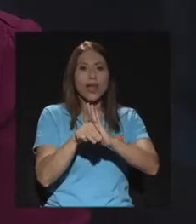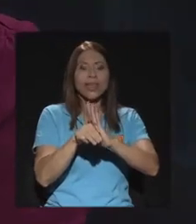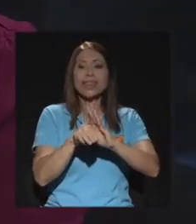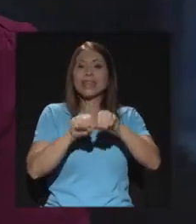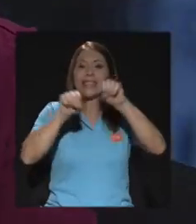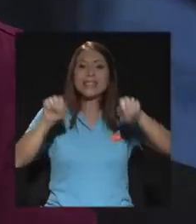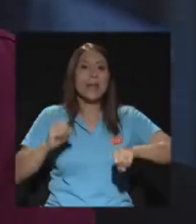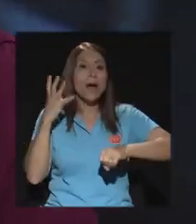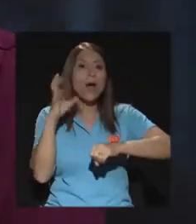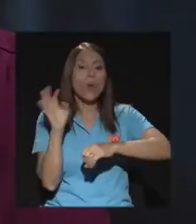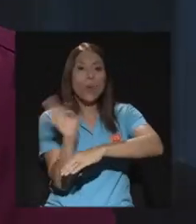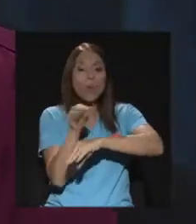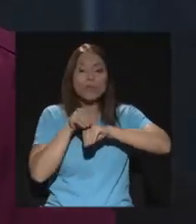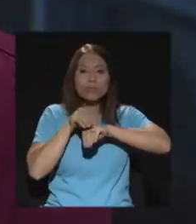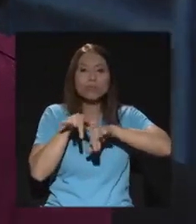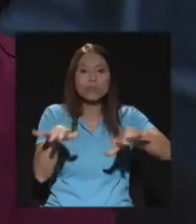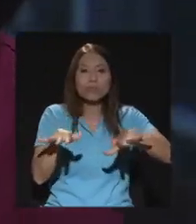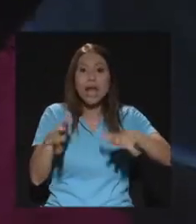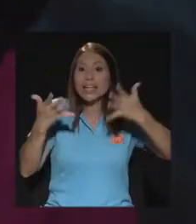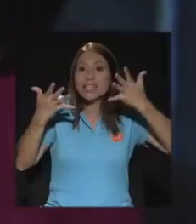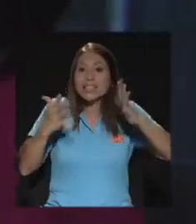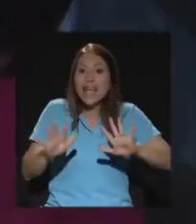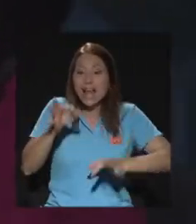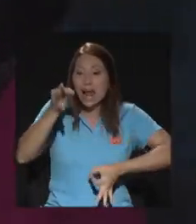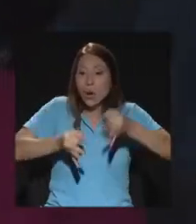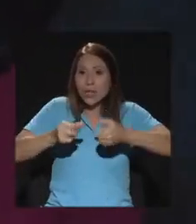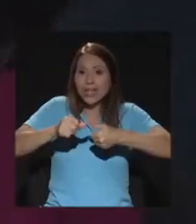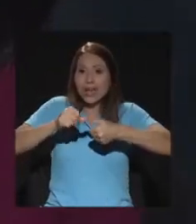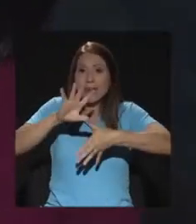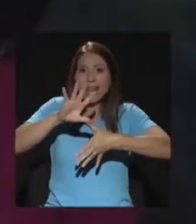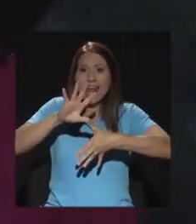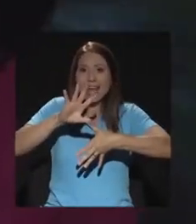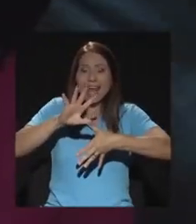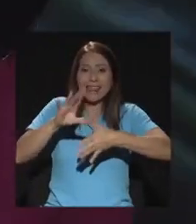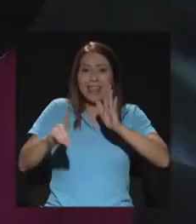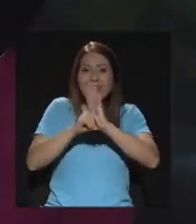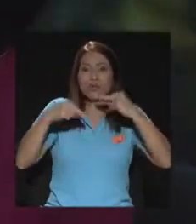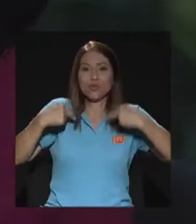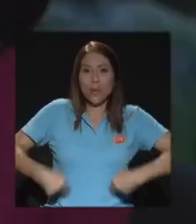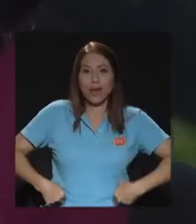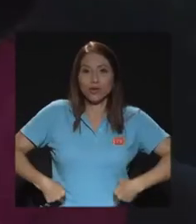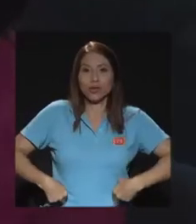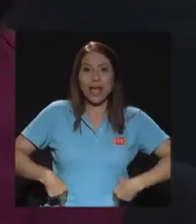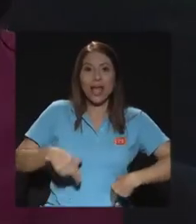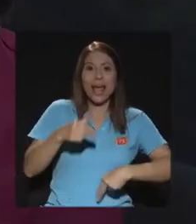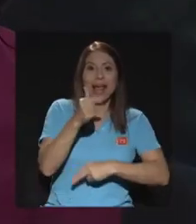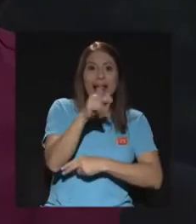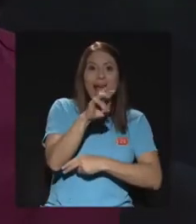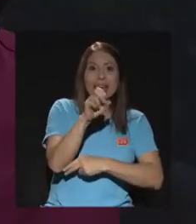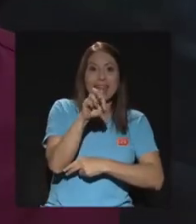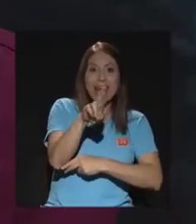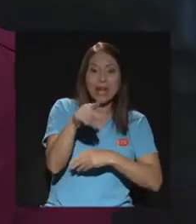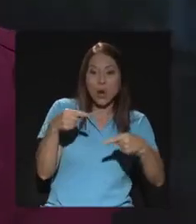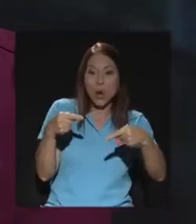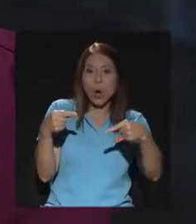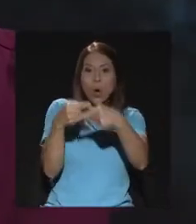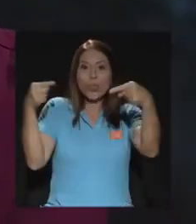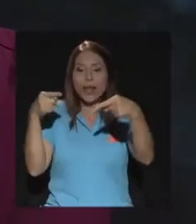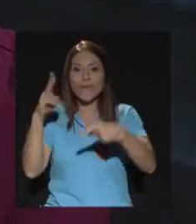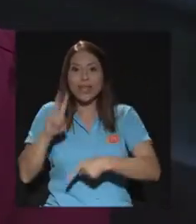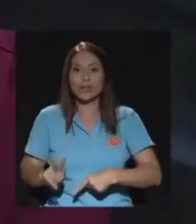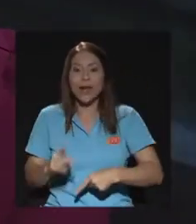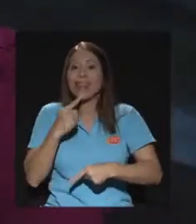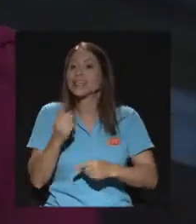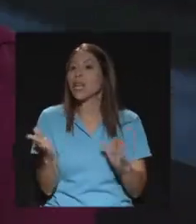ya la misma Corte Interamericana de Derechos Humanos, en el caso Granier contra Venezuela, lo dijo. No hay un derecho a la prórroga automática